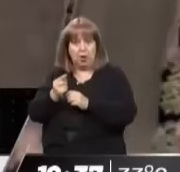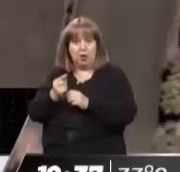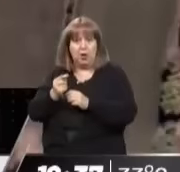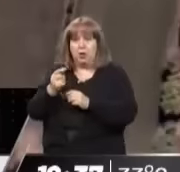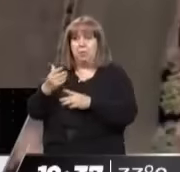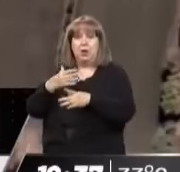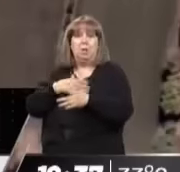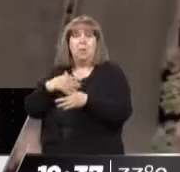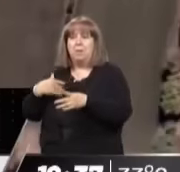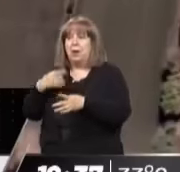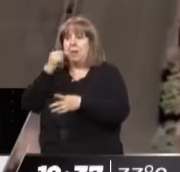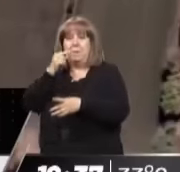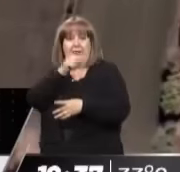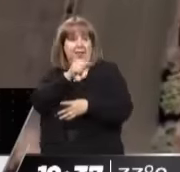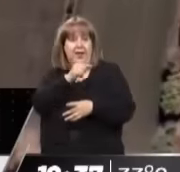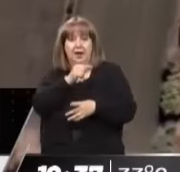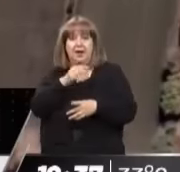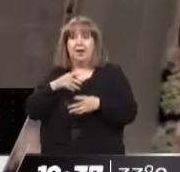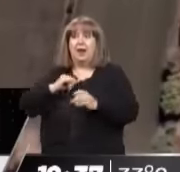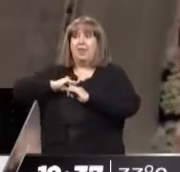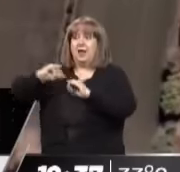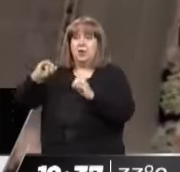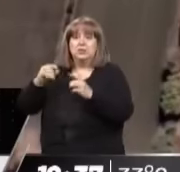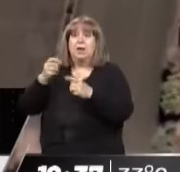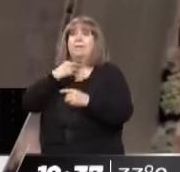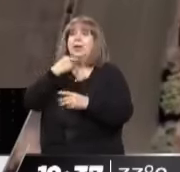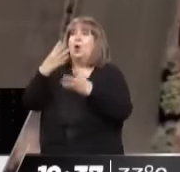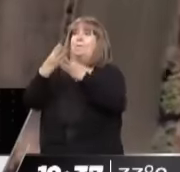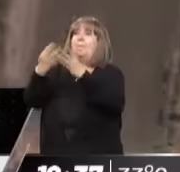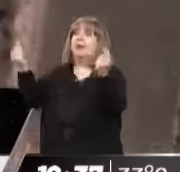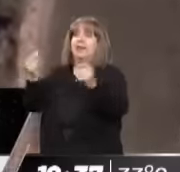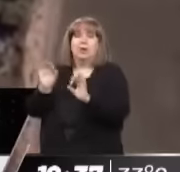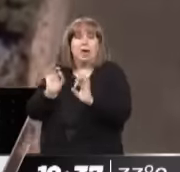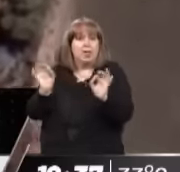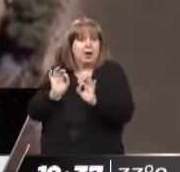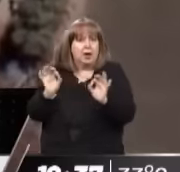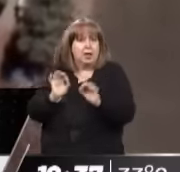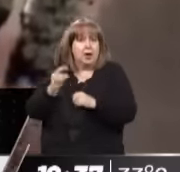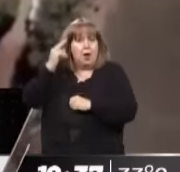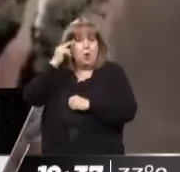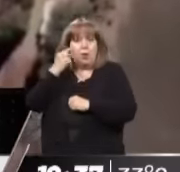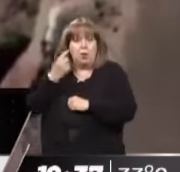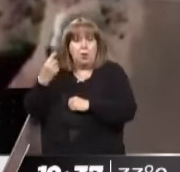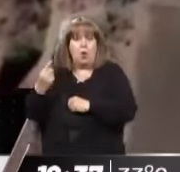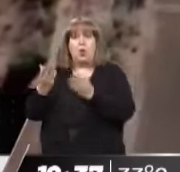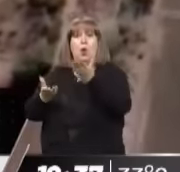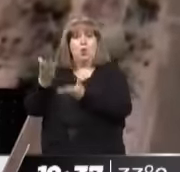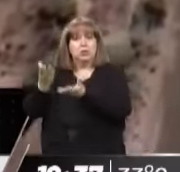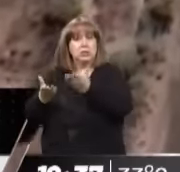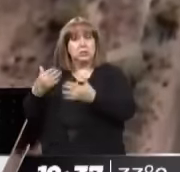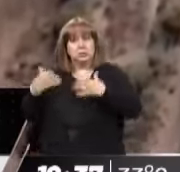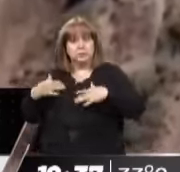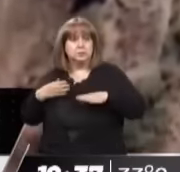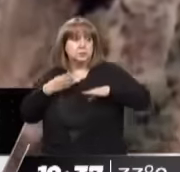ha reclamado por el paradero de un chico. Y la justicia actuó de oficio a través del llamado al 911 y junto con la policía actuaron de oficio